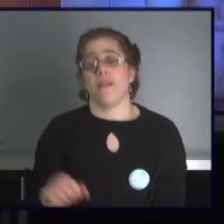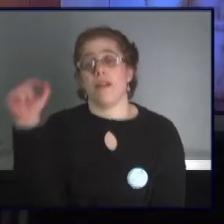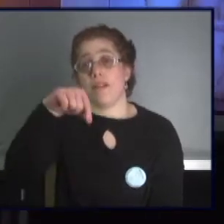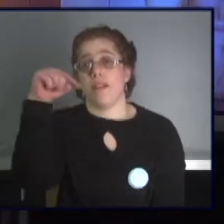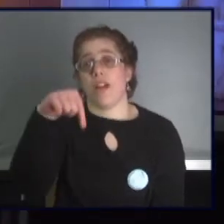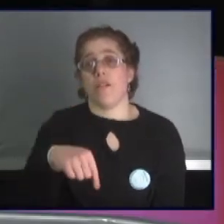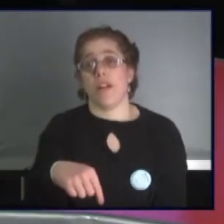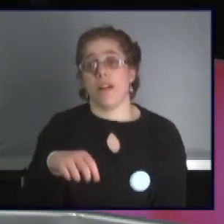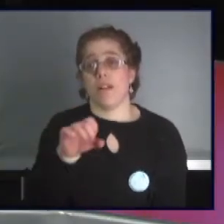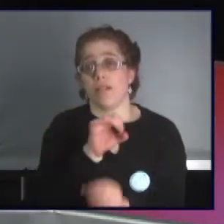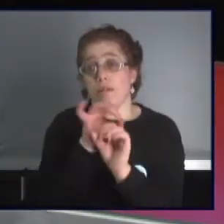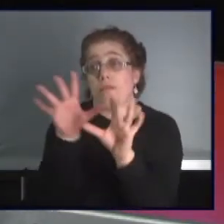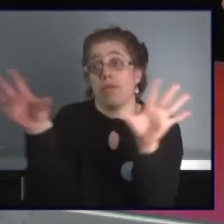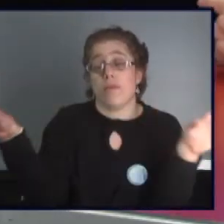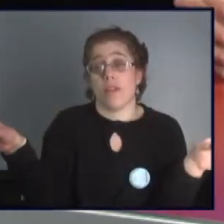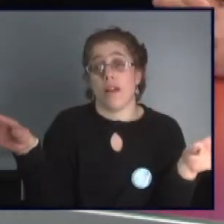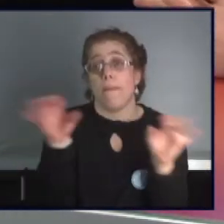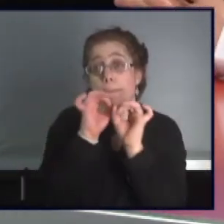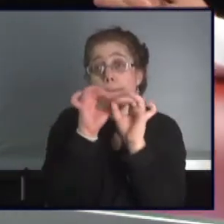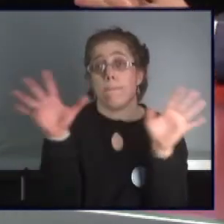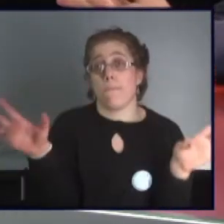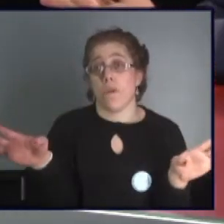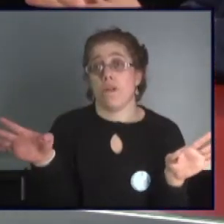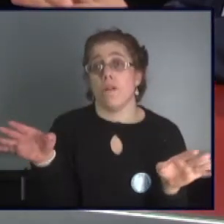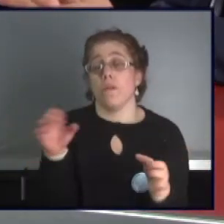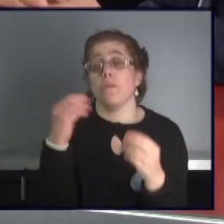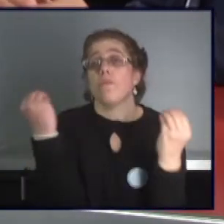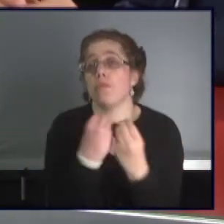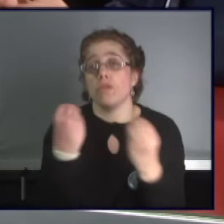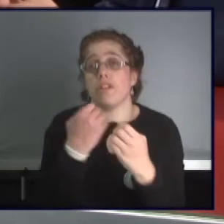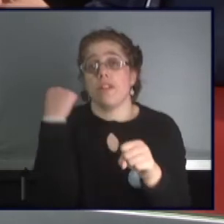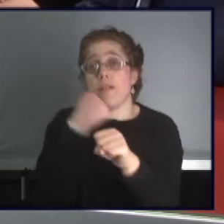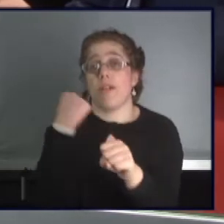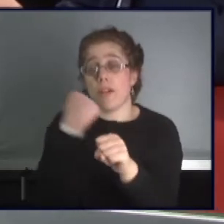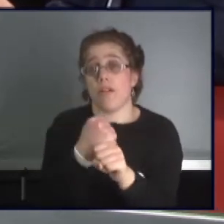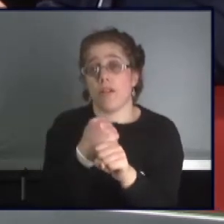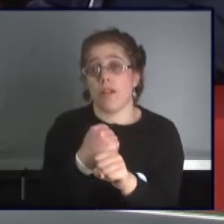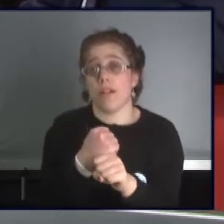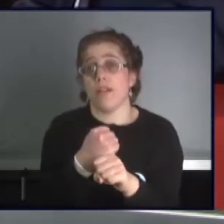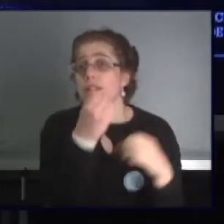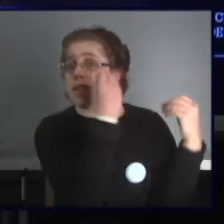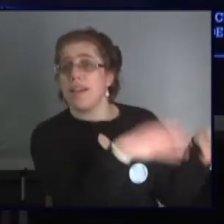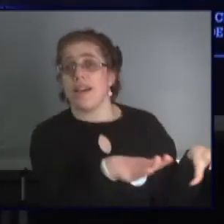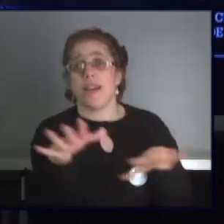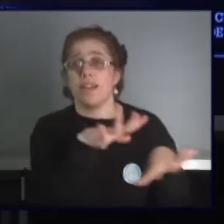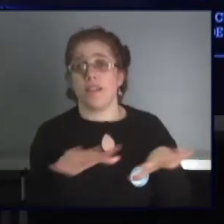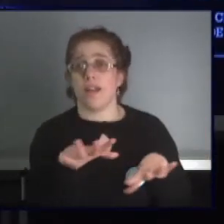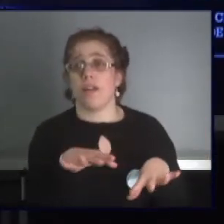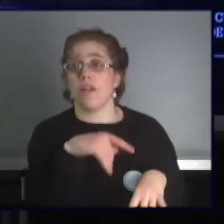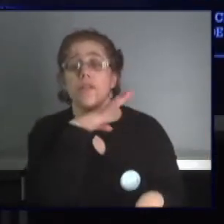empezamos a denunciar que probablemente muchas de estas obras se dejan y hacer y nos han mentido